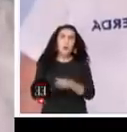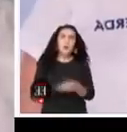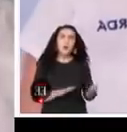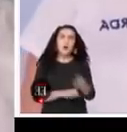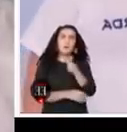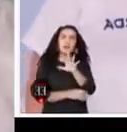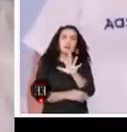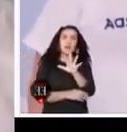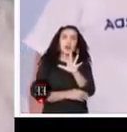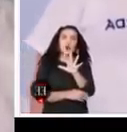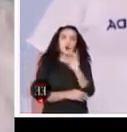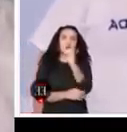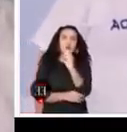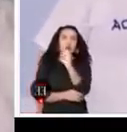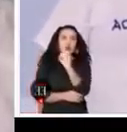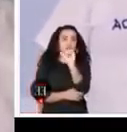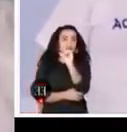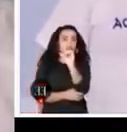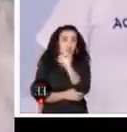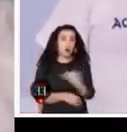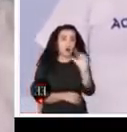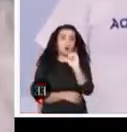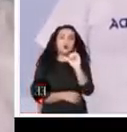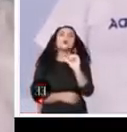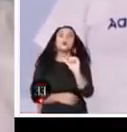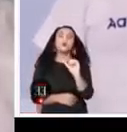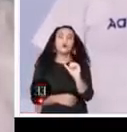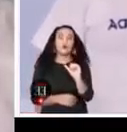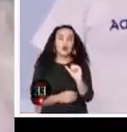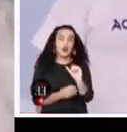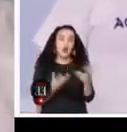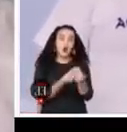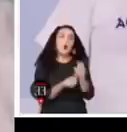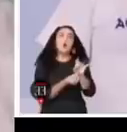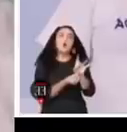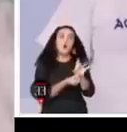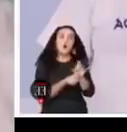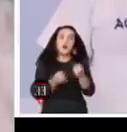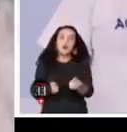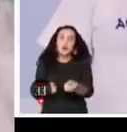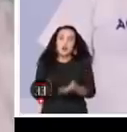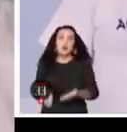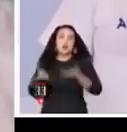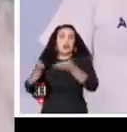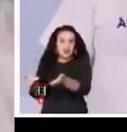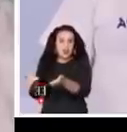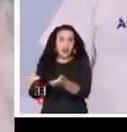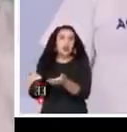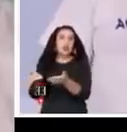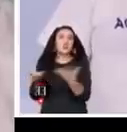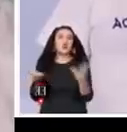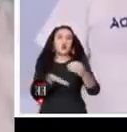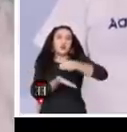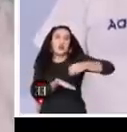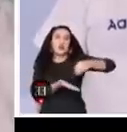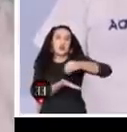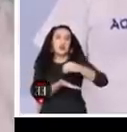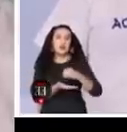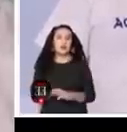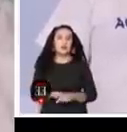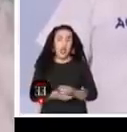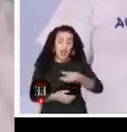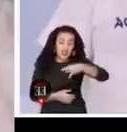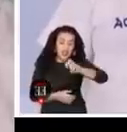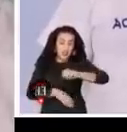lo entregó al ejército la brigada 15 en ocaña norte de santander a 18 horas y acá de su hacha